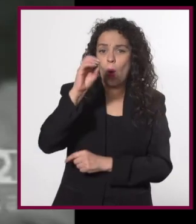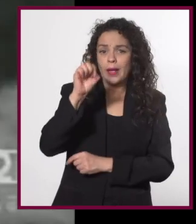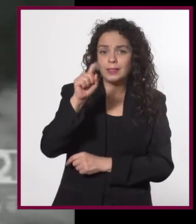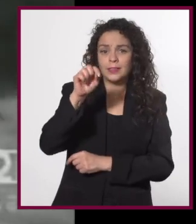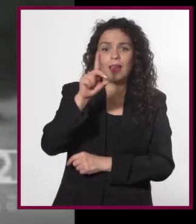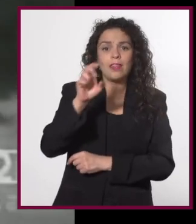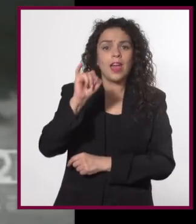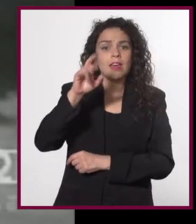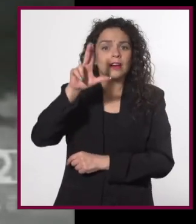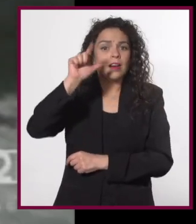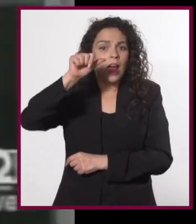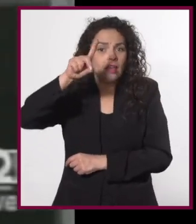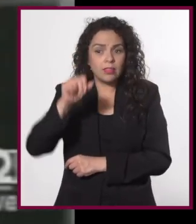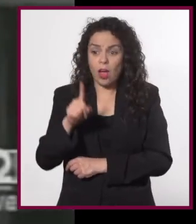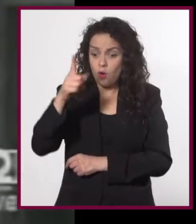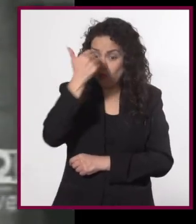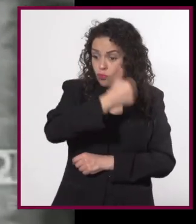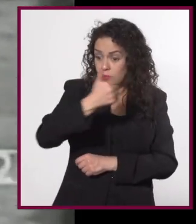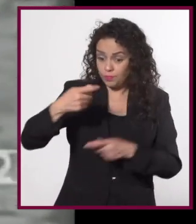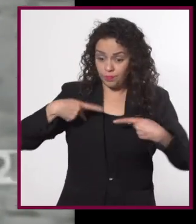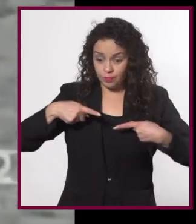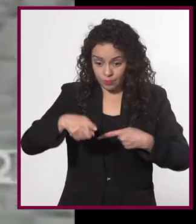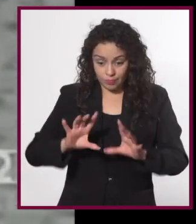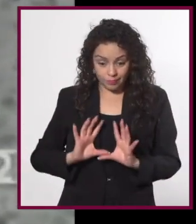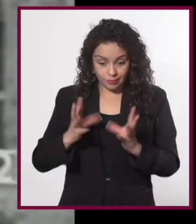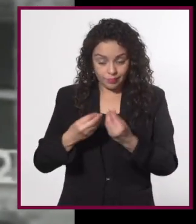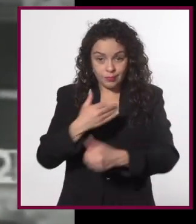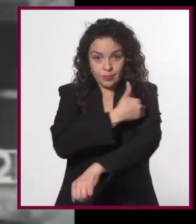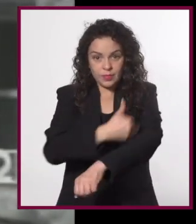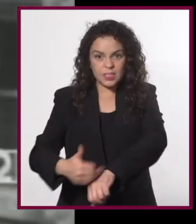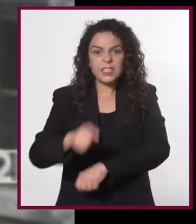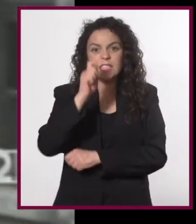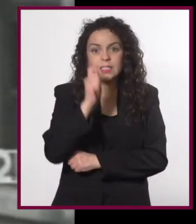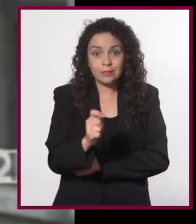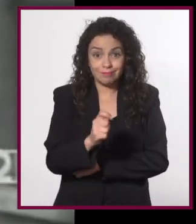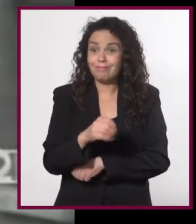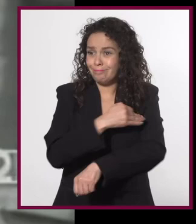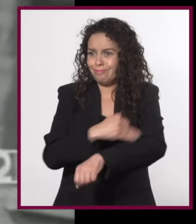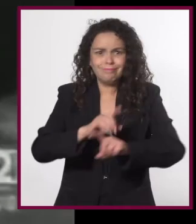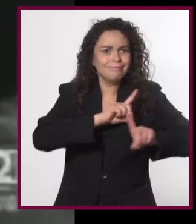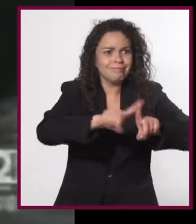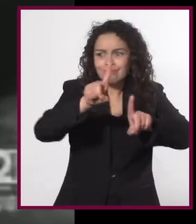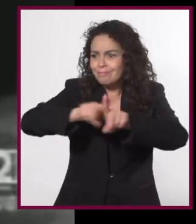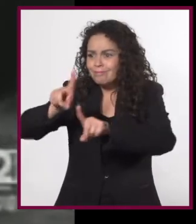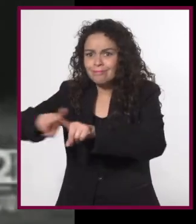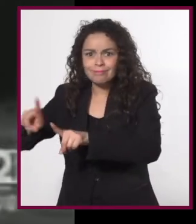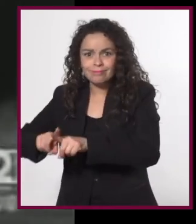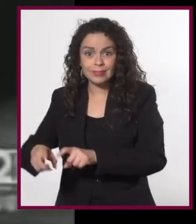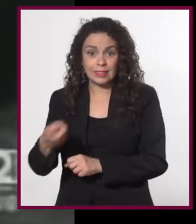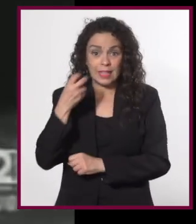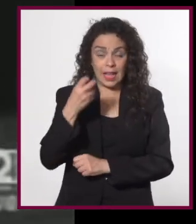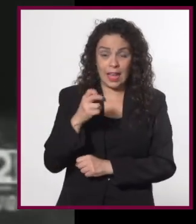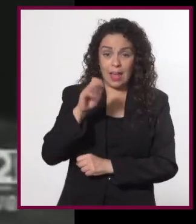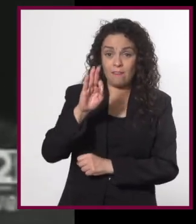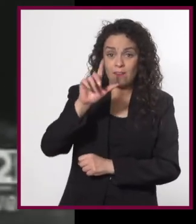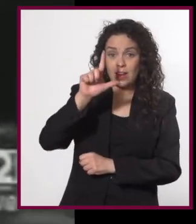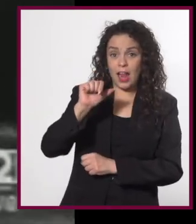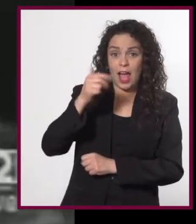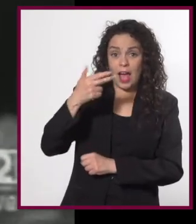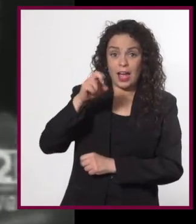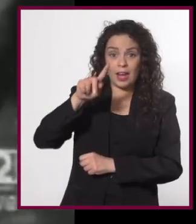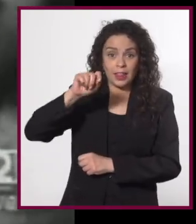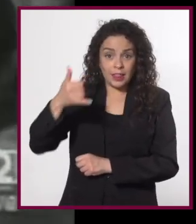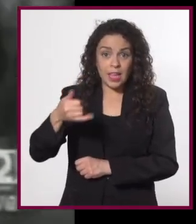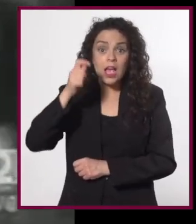Cada uno de los miembros de esta supuesta familia en realidad pertenecía a familias distintas. Y así Flaherty se convirtió también